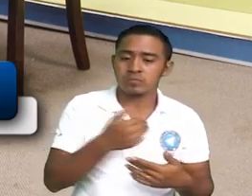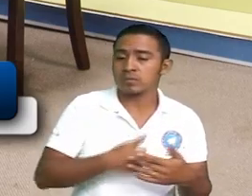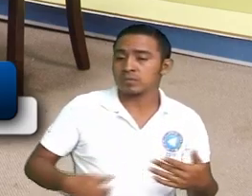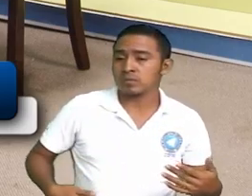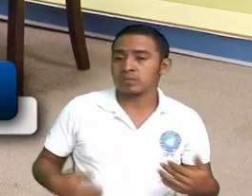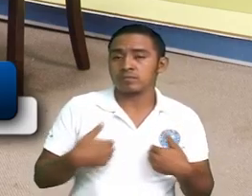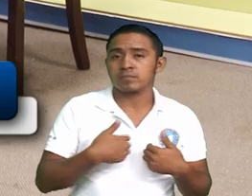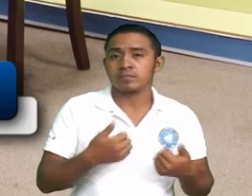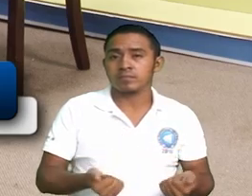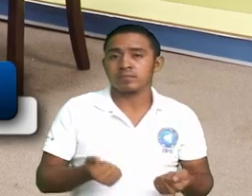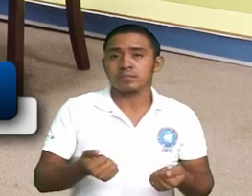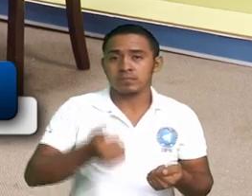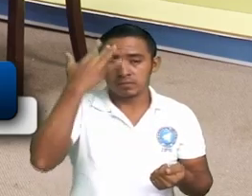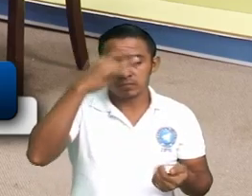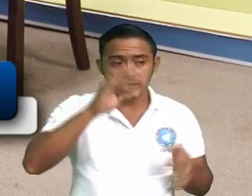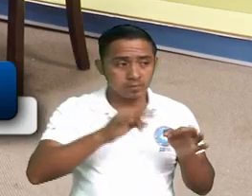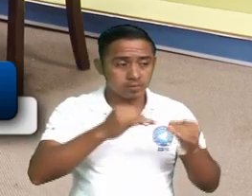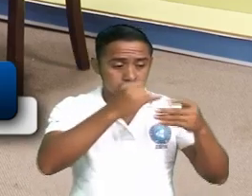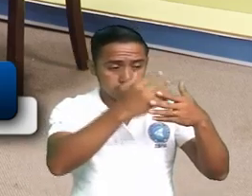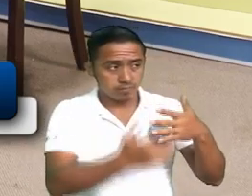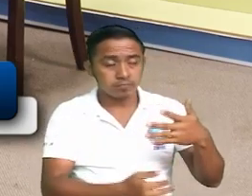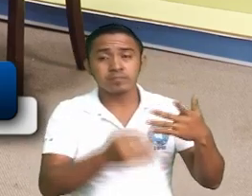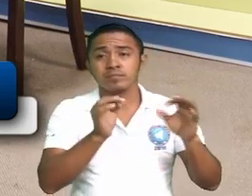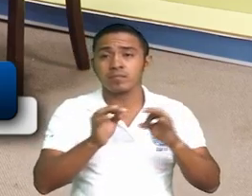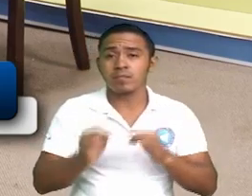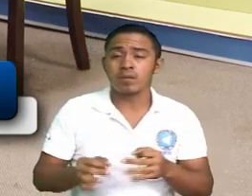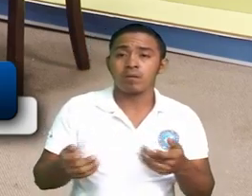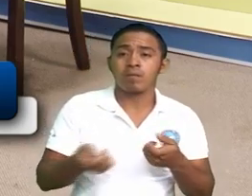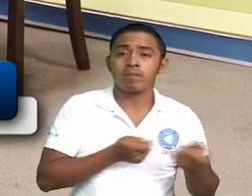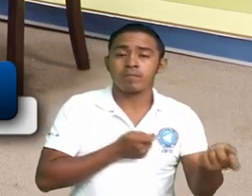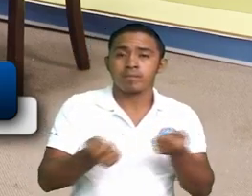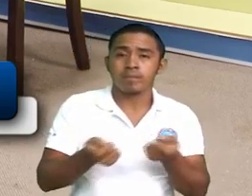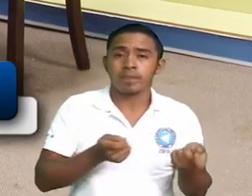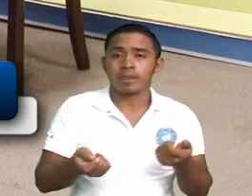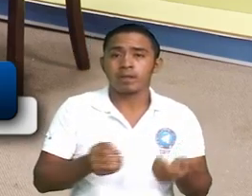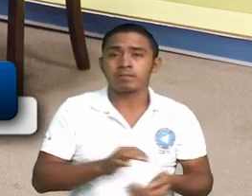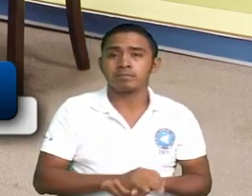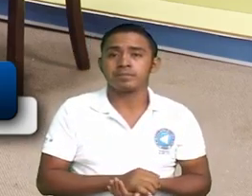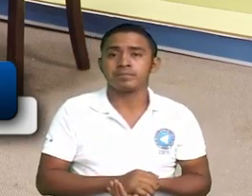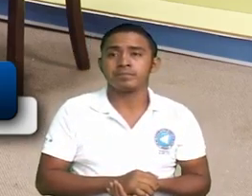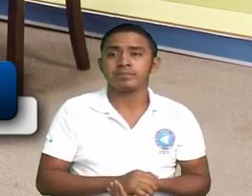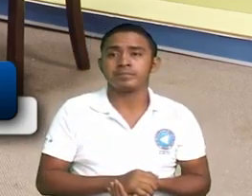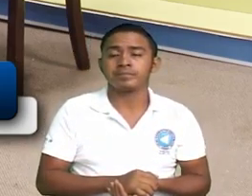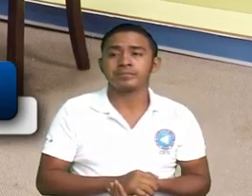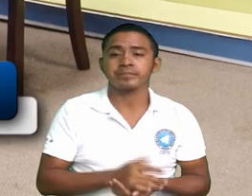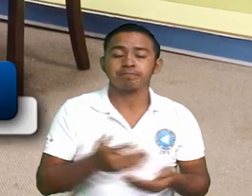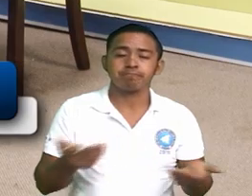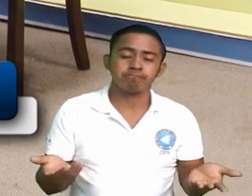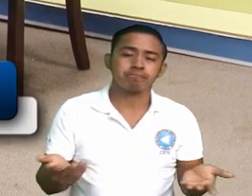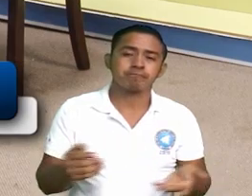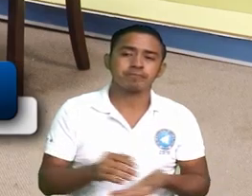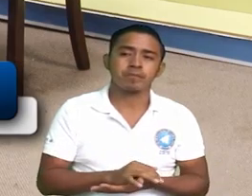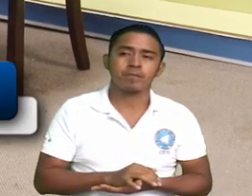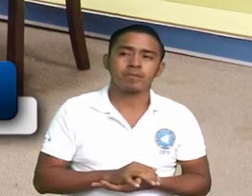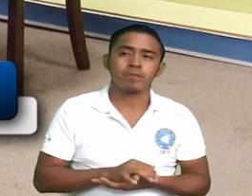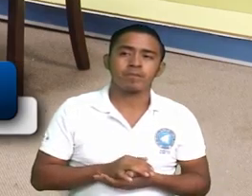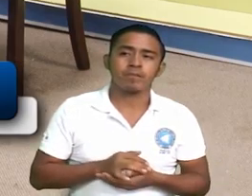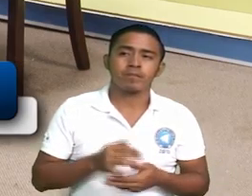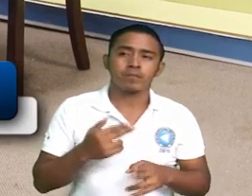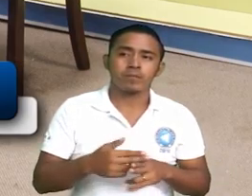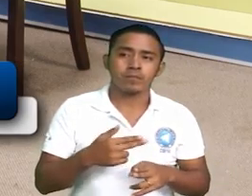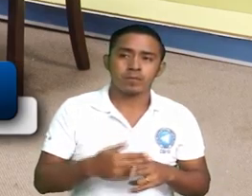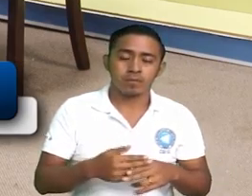de Salud para saber exactamente qué dosis o qué vacuna le toca? Bueno, simplemente nosotros tenemos algo que se